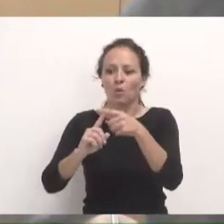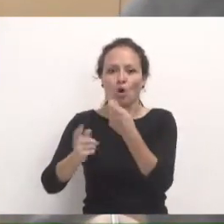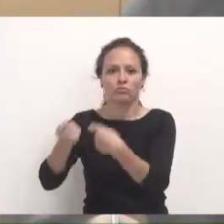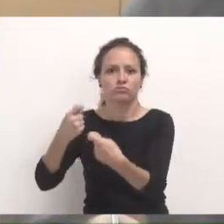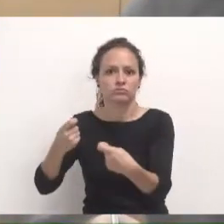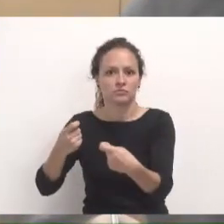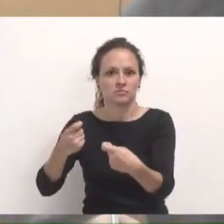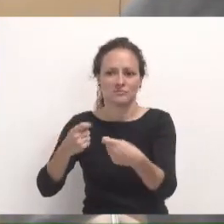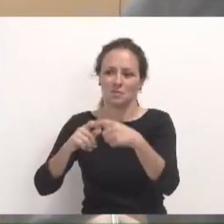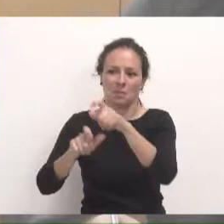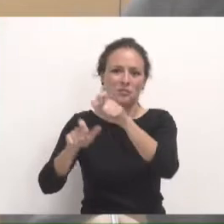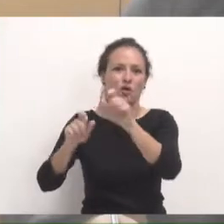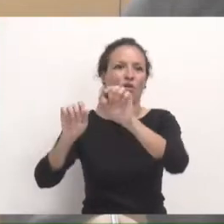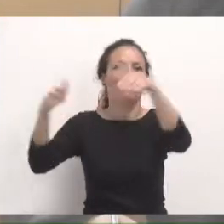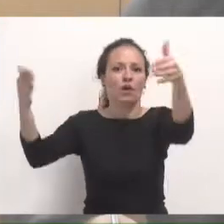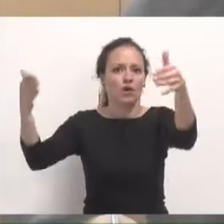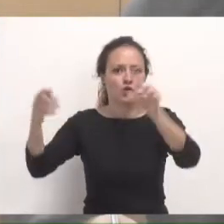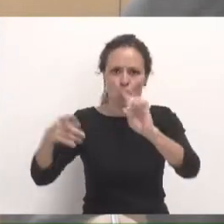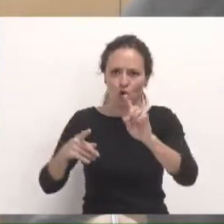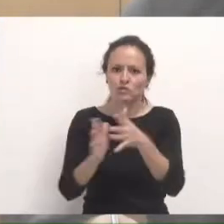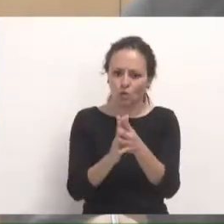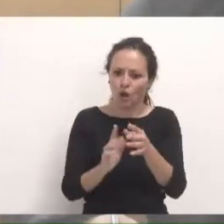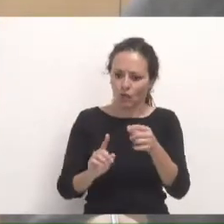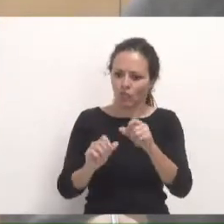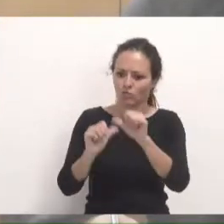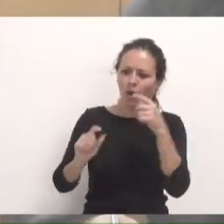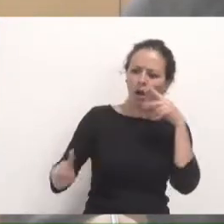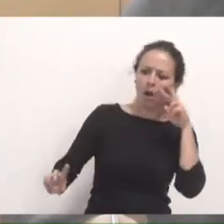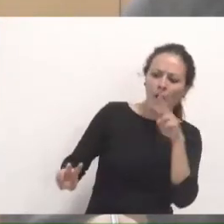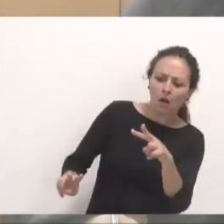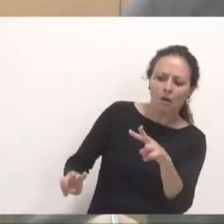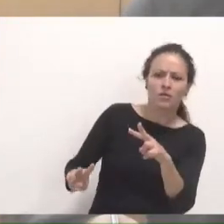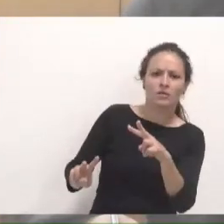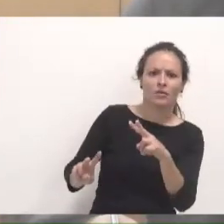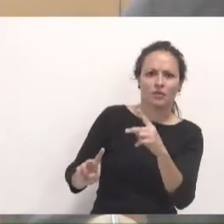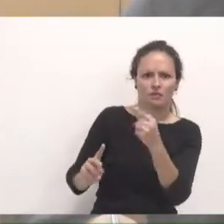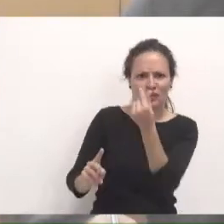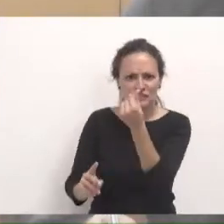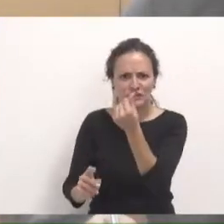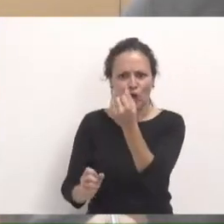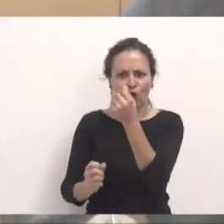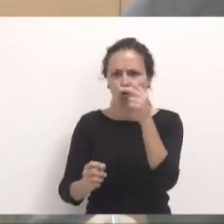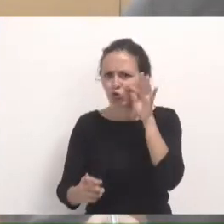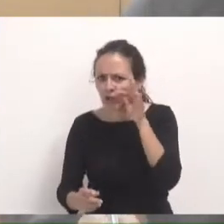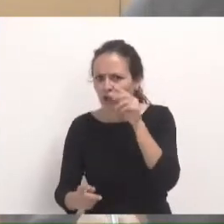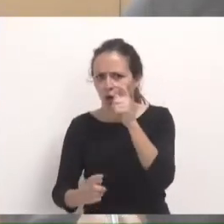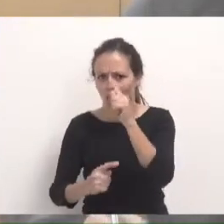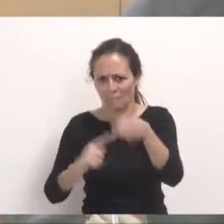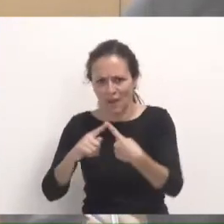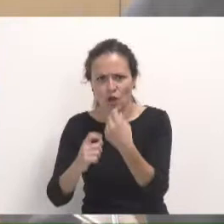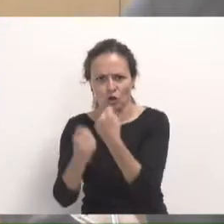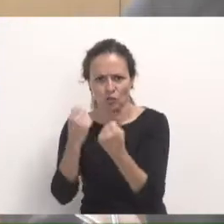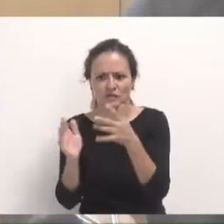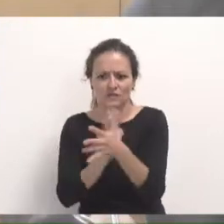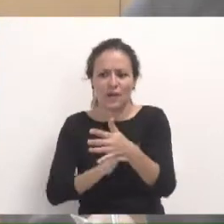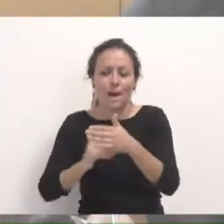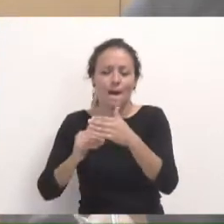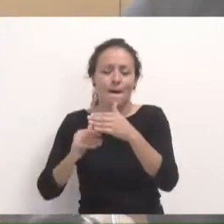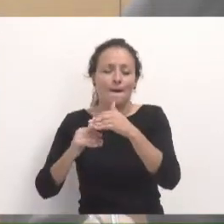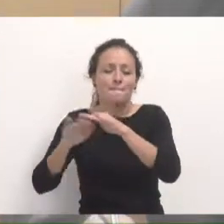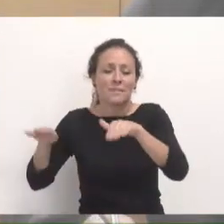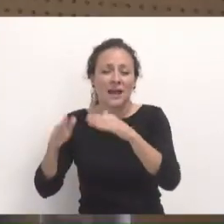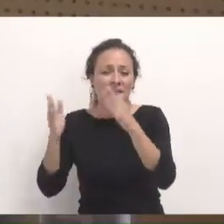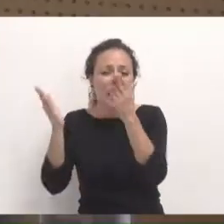un polo de atracción económico y financiero y turístico. No olvidemos que al lado tienes Playa San Juan y tienes Alcalá, dos núcleos que van a